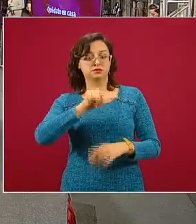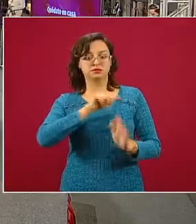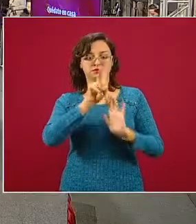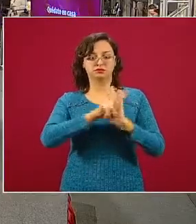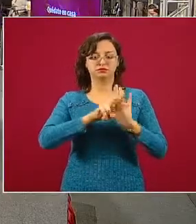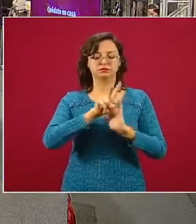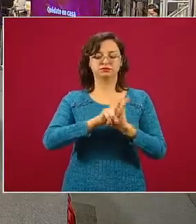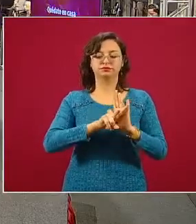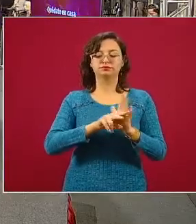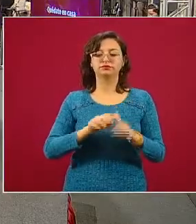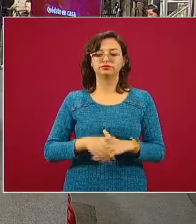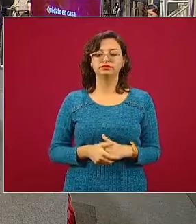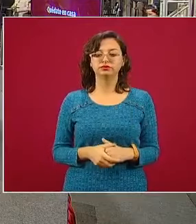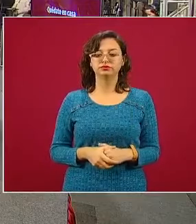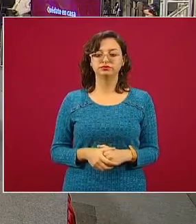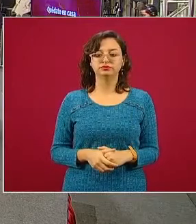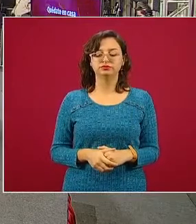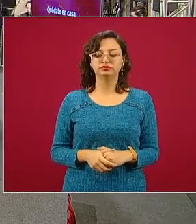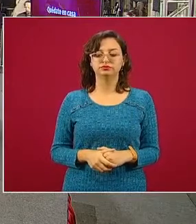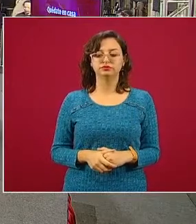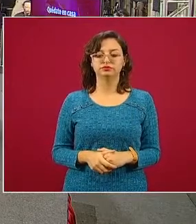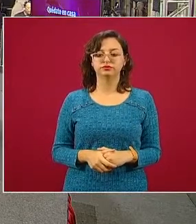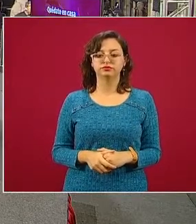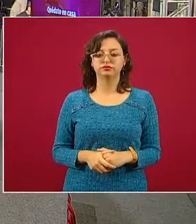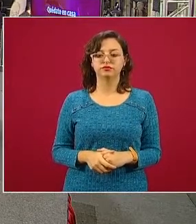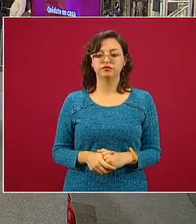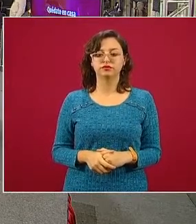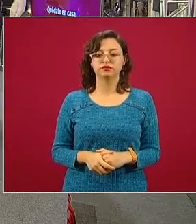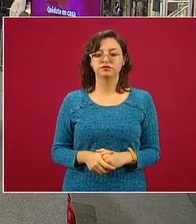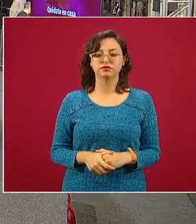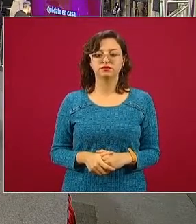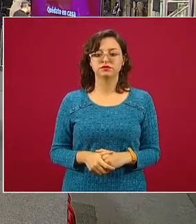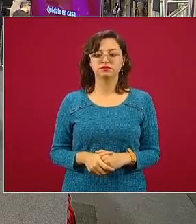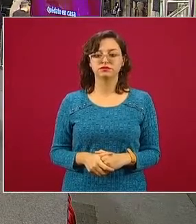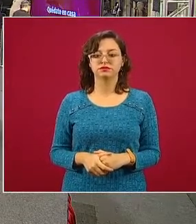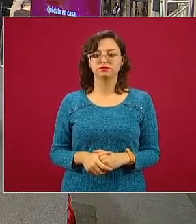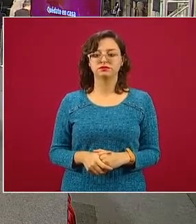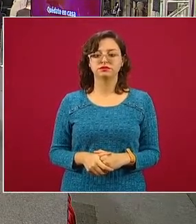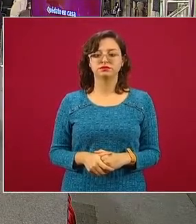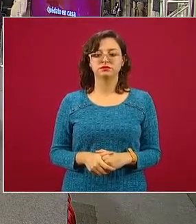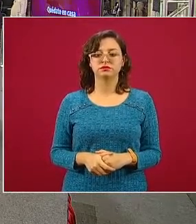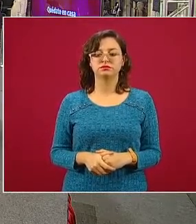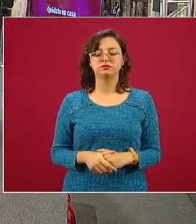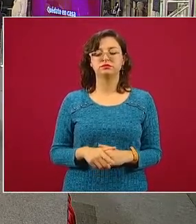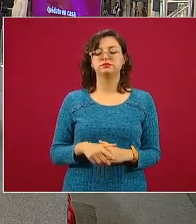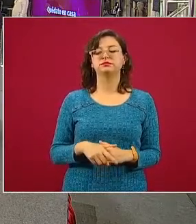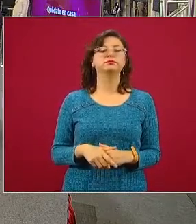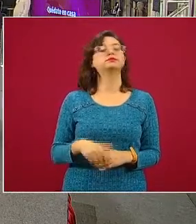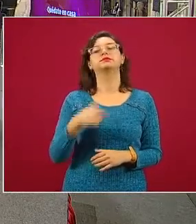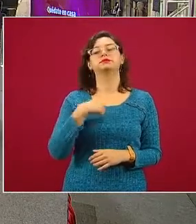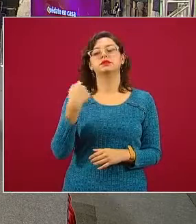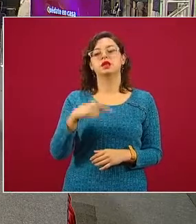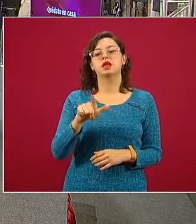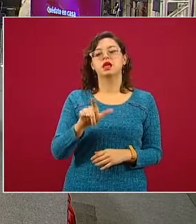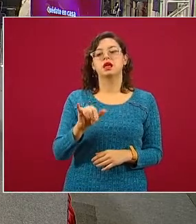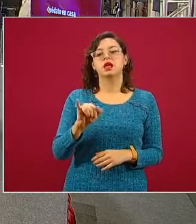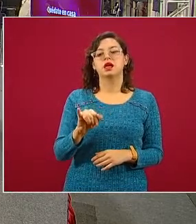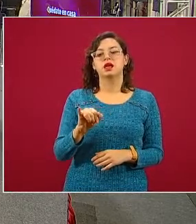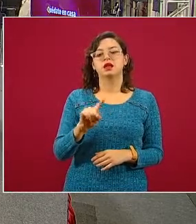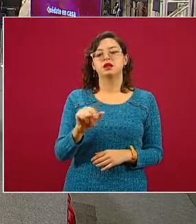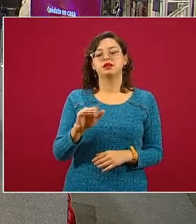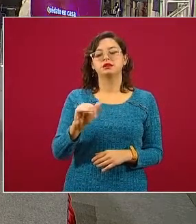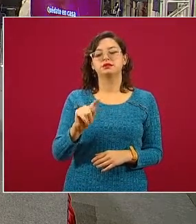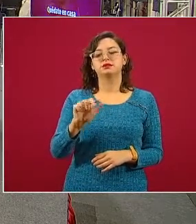usted, adelante. Vamos a dejar esto aquí. Ay, gracias. Permítame leer la pregunta. Lisbeth Álvarez, reportera del diario Basta, del Grupo